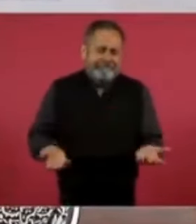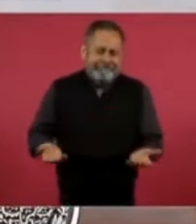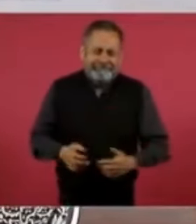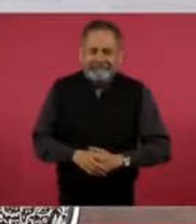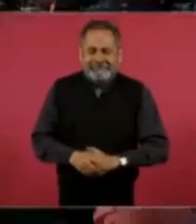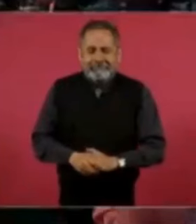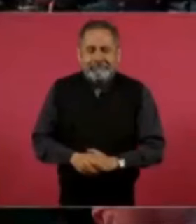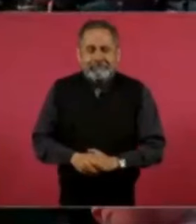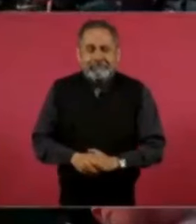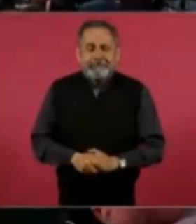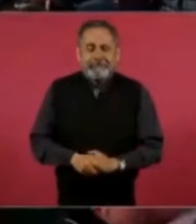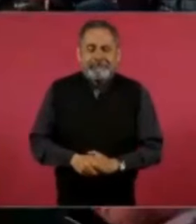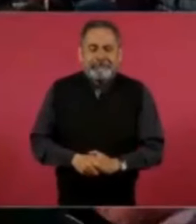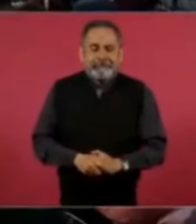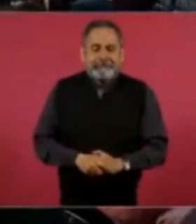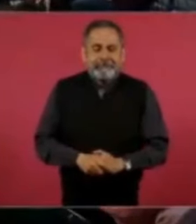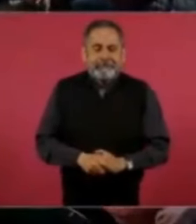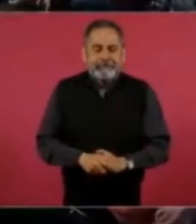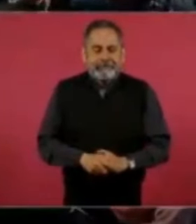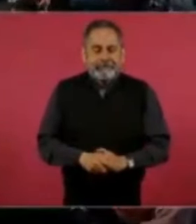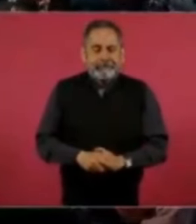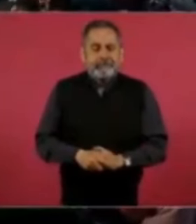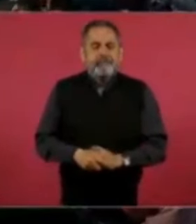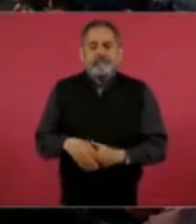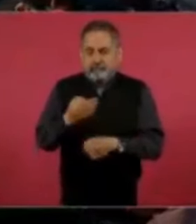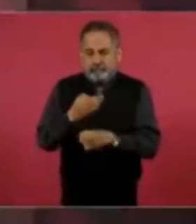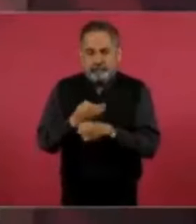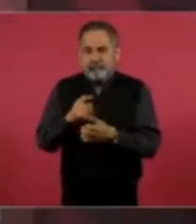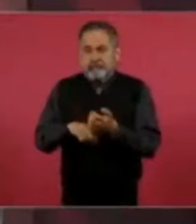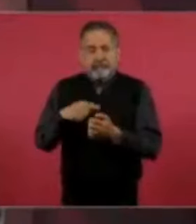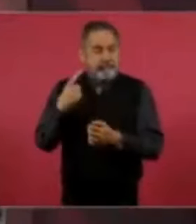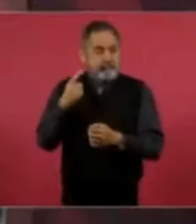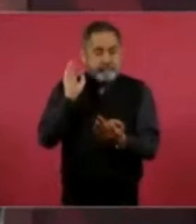electores hay en estos tiempos